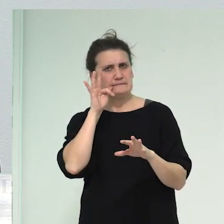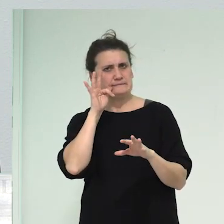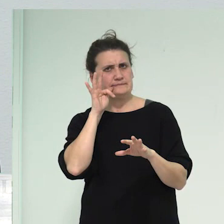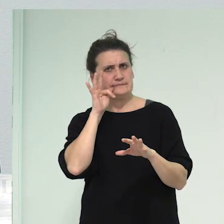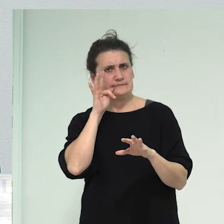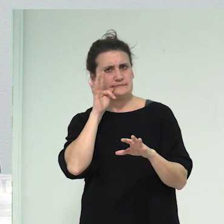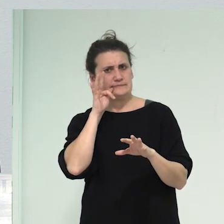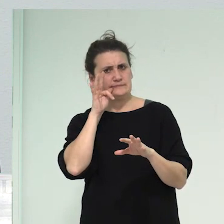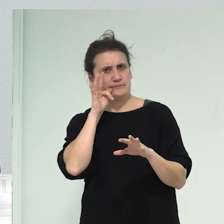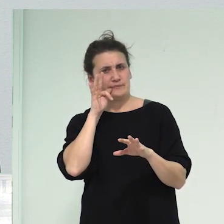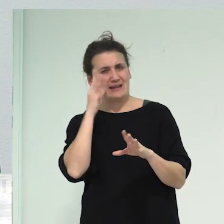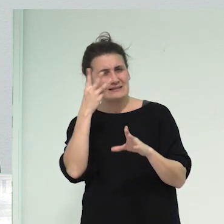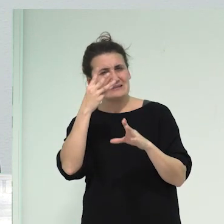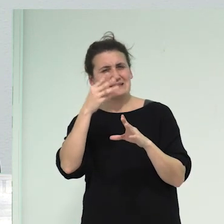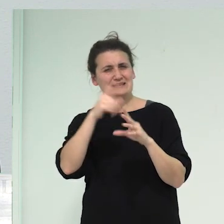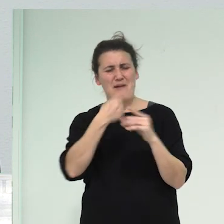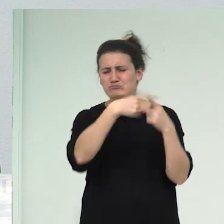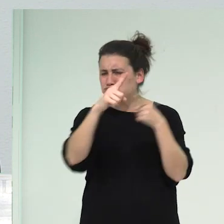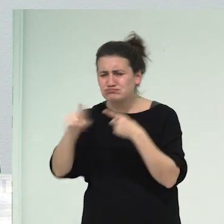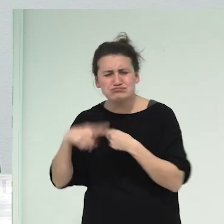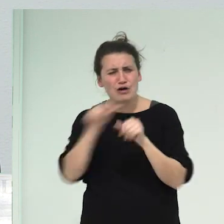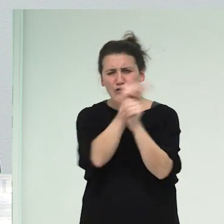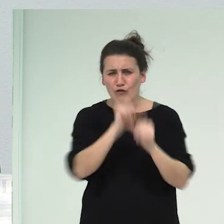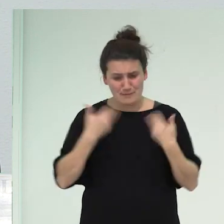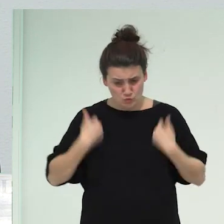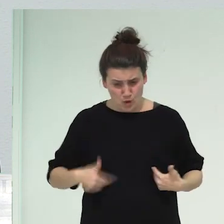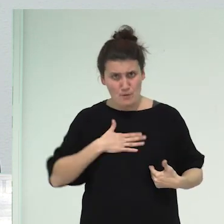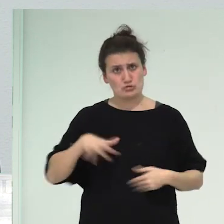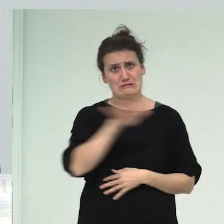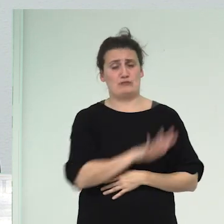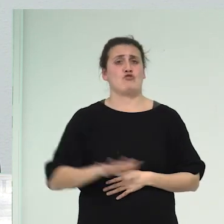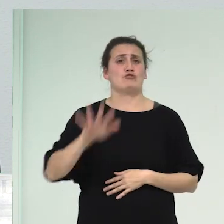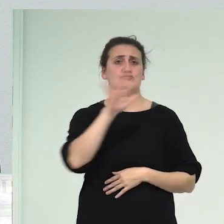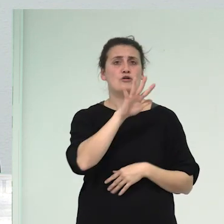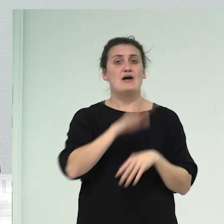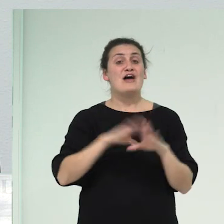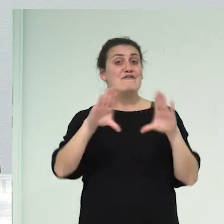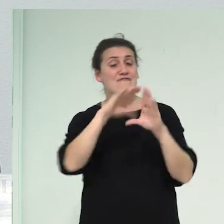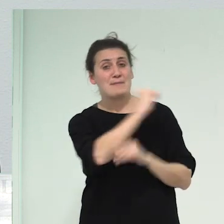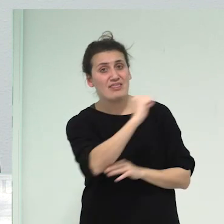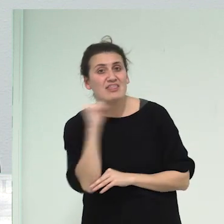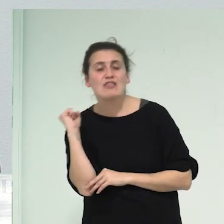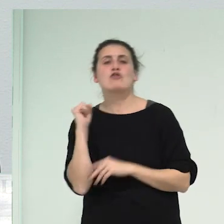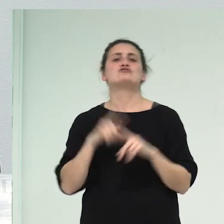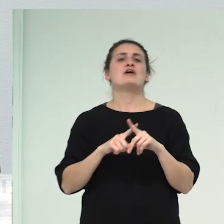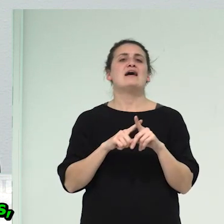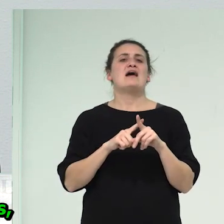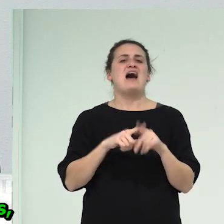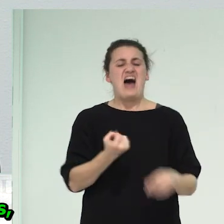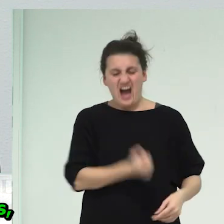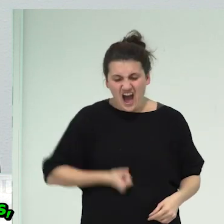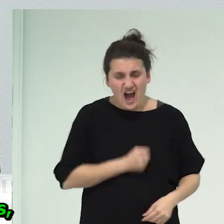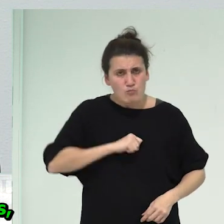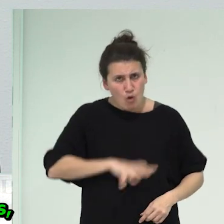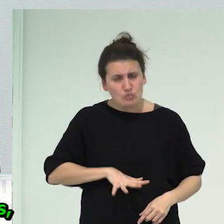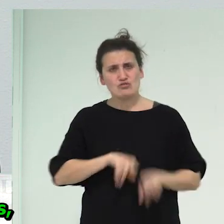se escribe en una multiplicidad de formas en nuestros cuerpos territorios. Los feminicidios, la criminalización del aborto, el